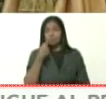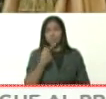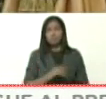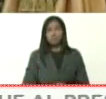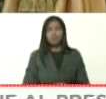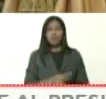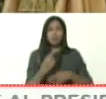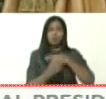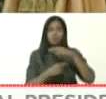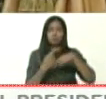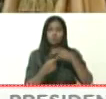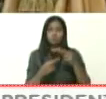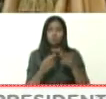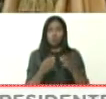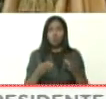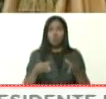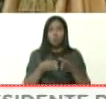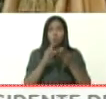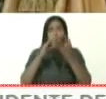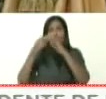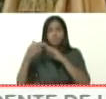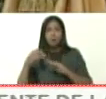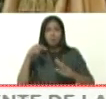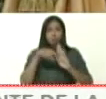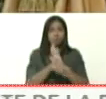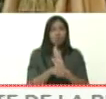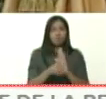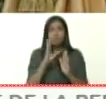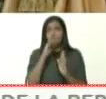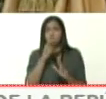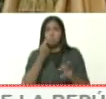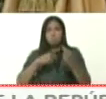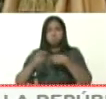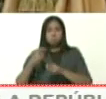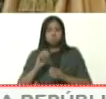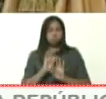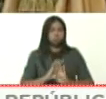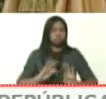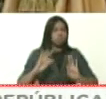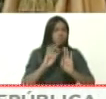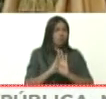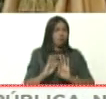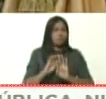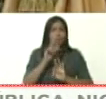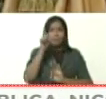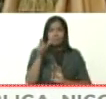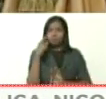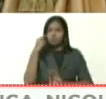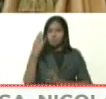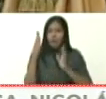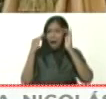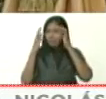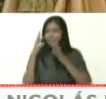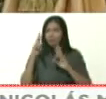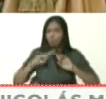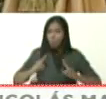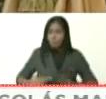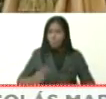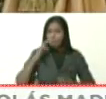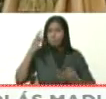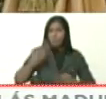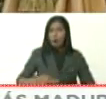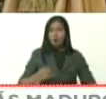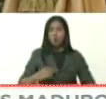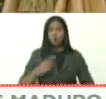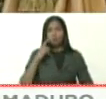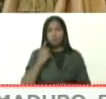en revolución con Barrio Dentro y las misiones no es una mercancía. Y el paciente es paciente, humano,